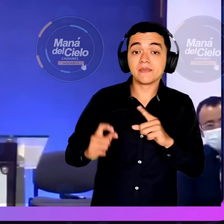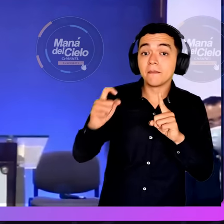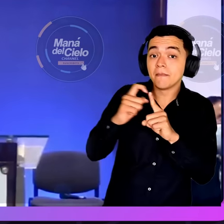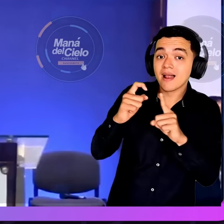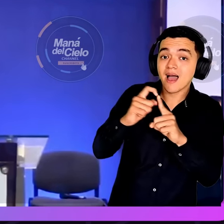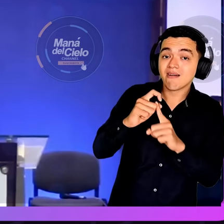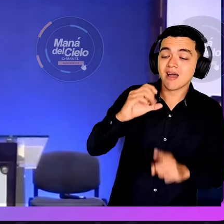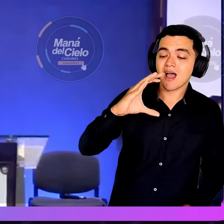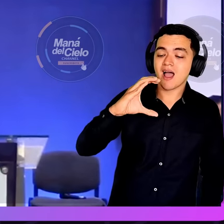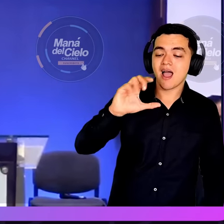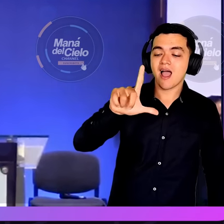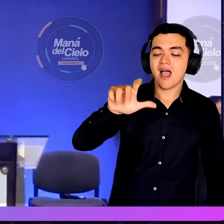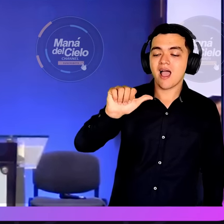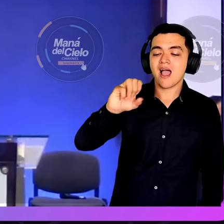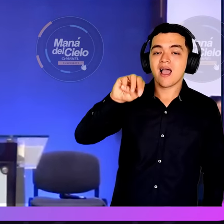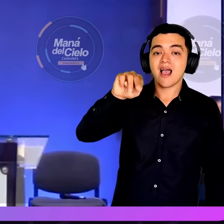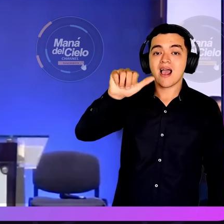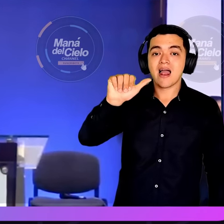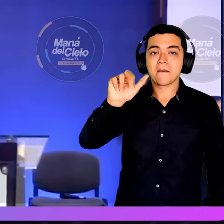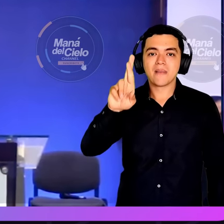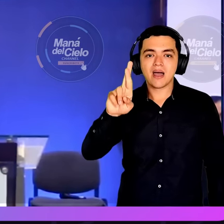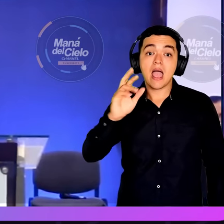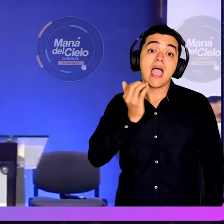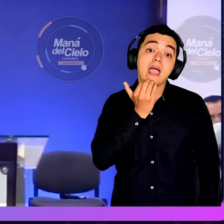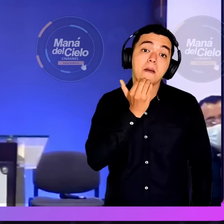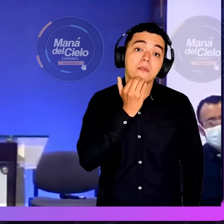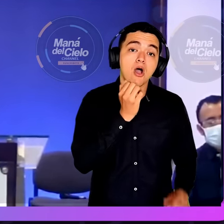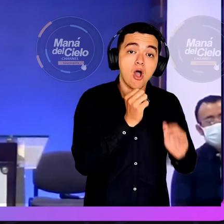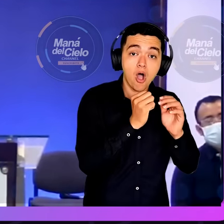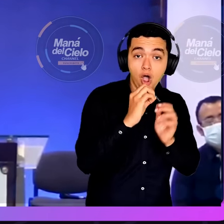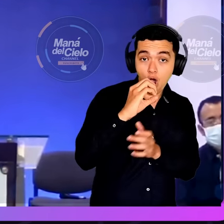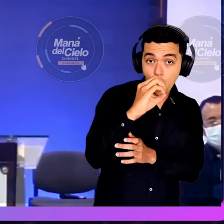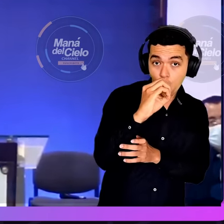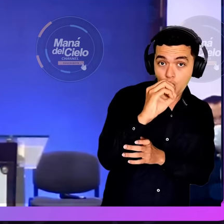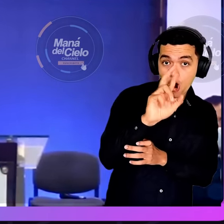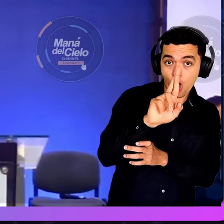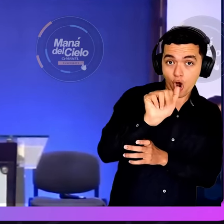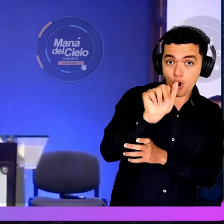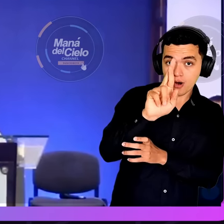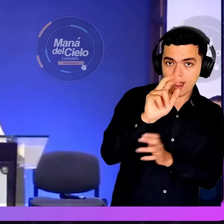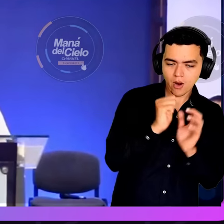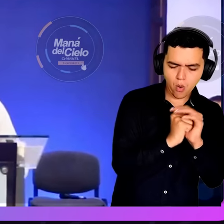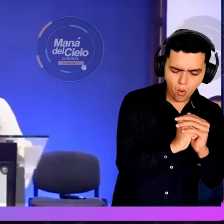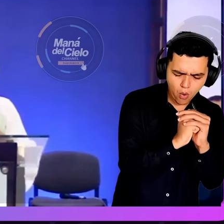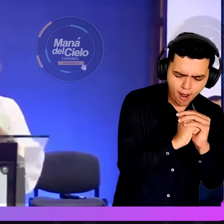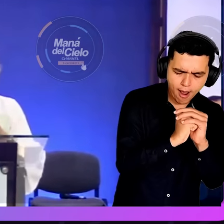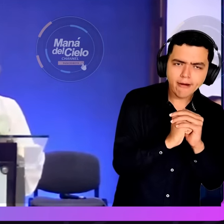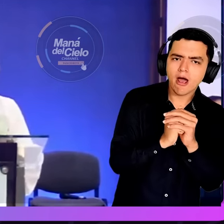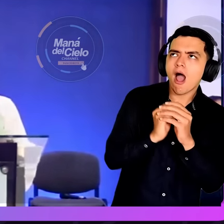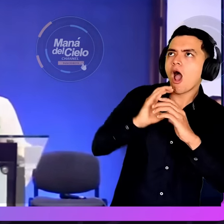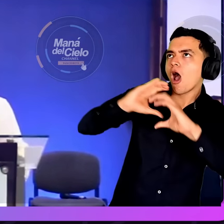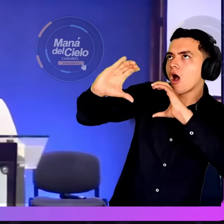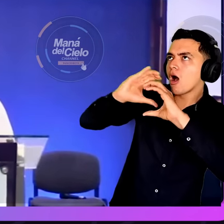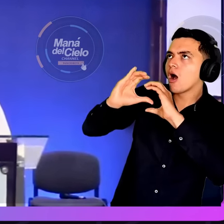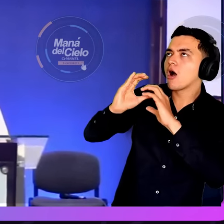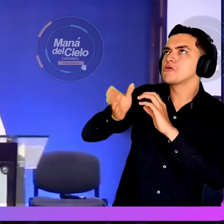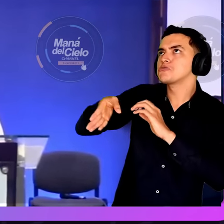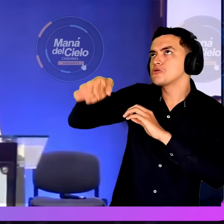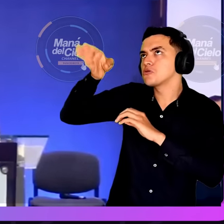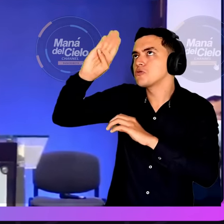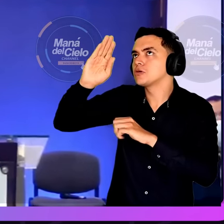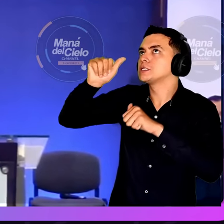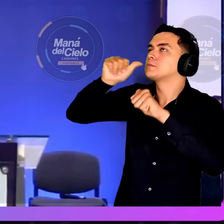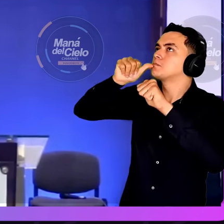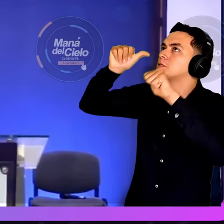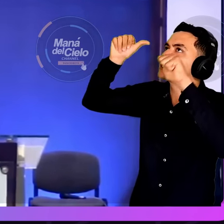Digamos gloria a Dios. Digamos gloria a Dios. Digamos gloria a Dios. Y no le hará